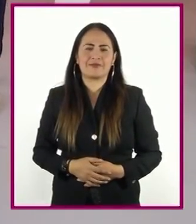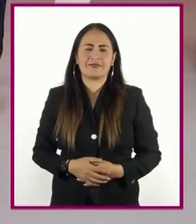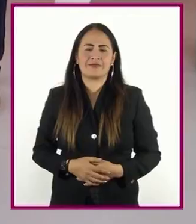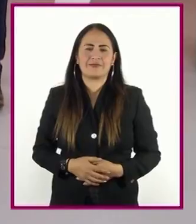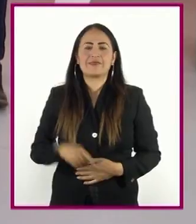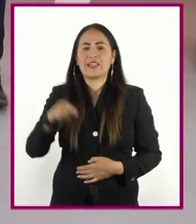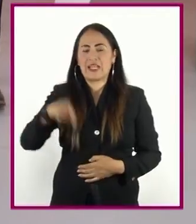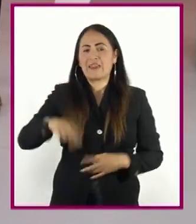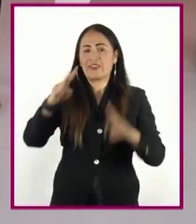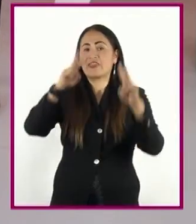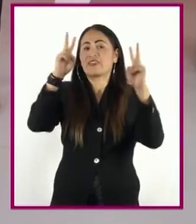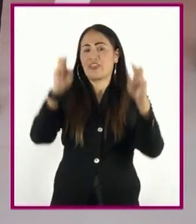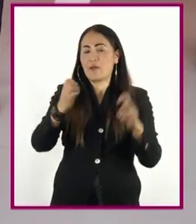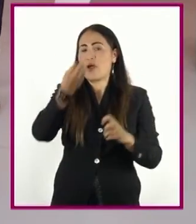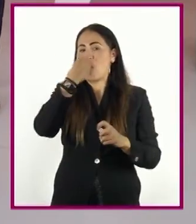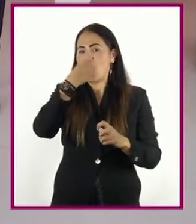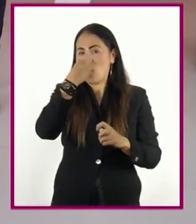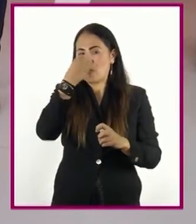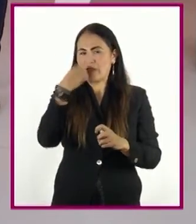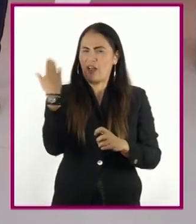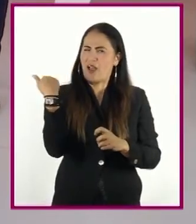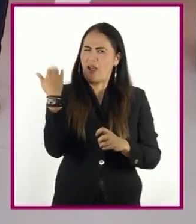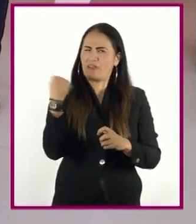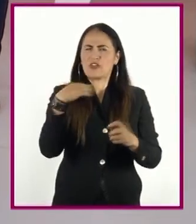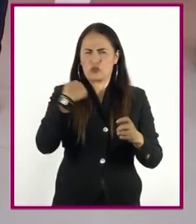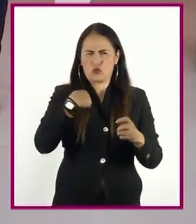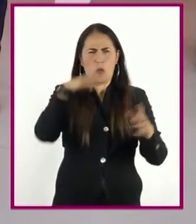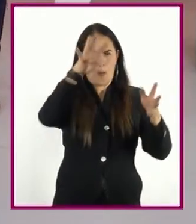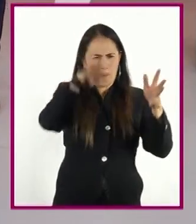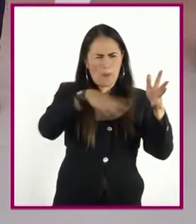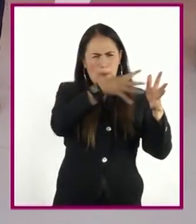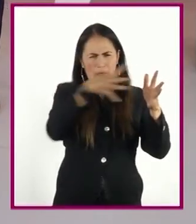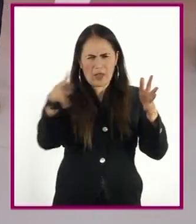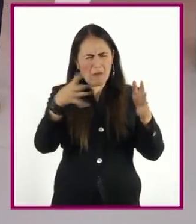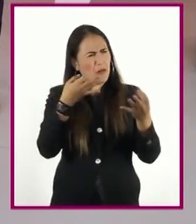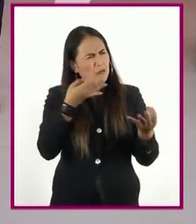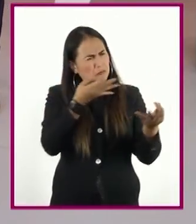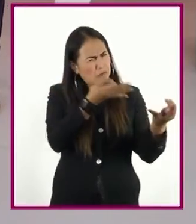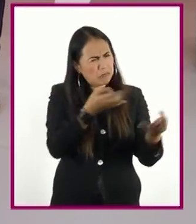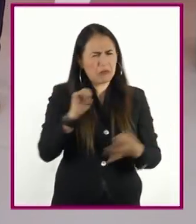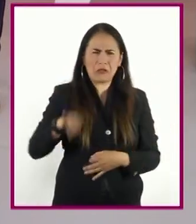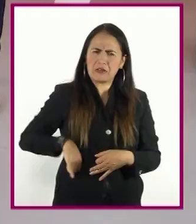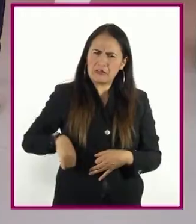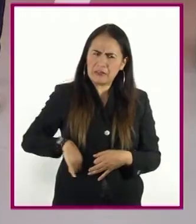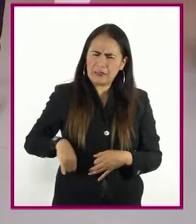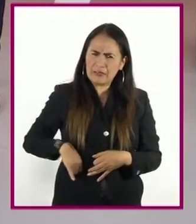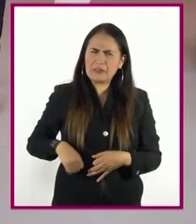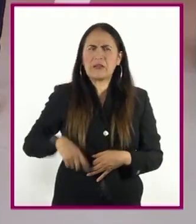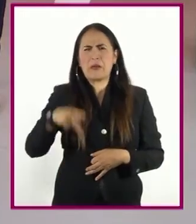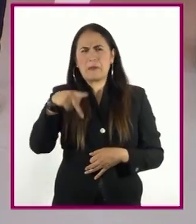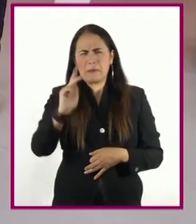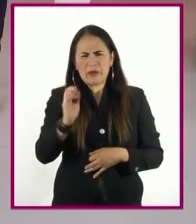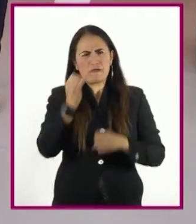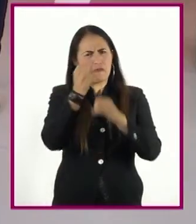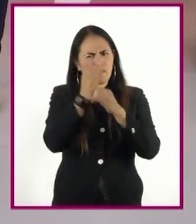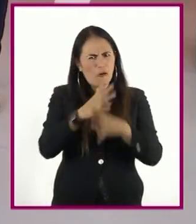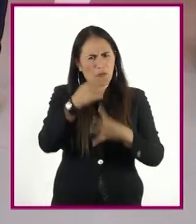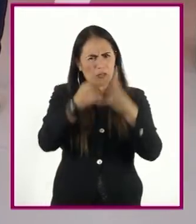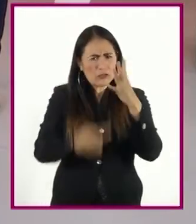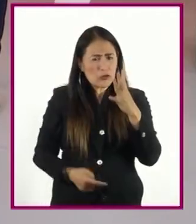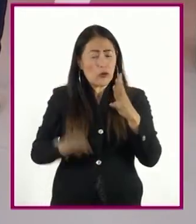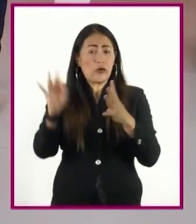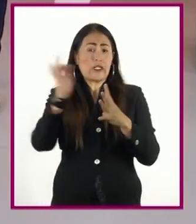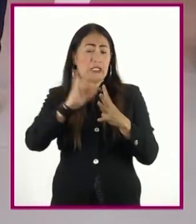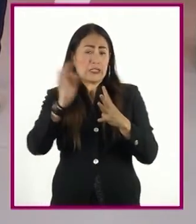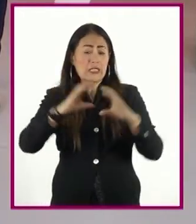Regresando al tema de alimentación, justo acabo de ver una tabla que llamó mi atención, pero considero que si la información hubiera estado presentada